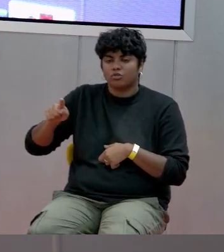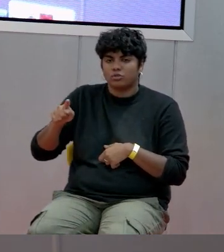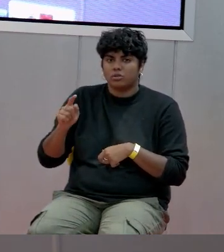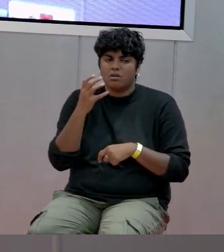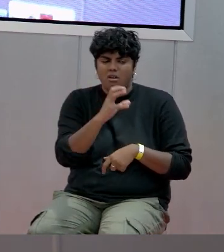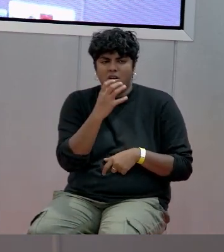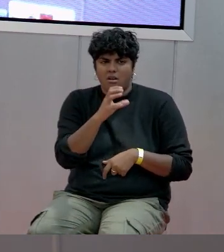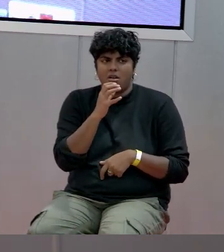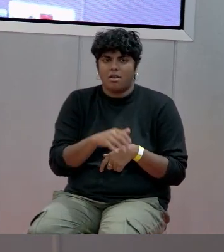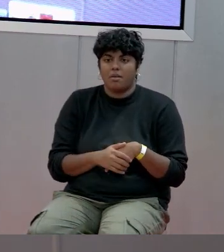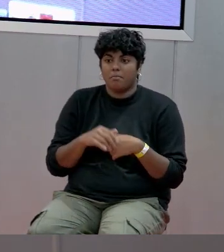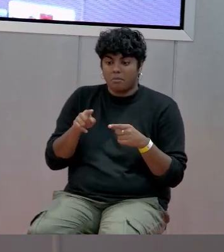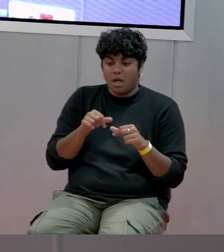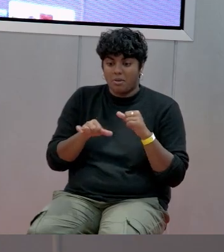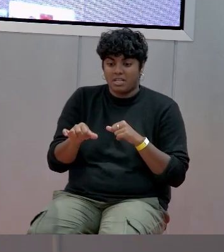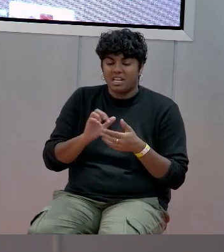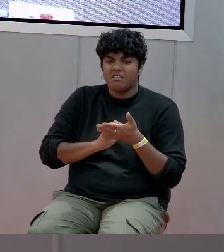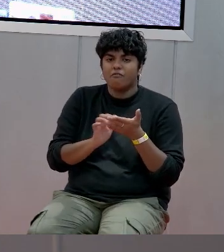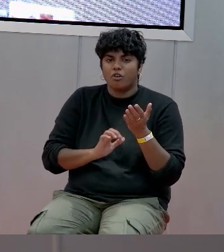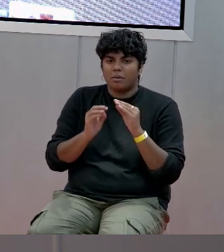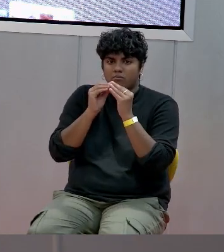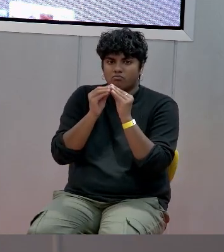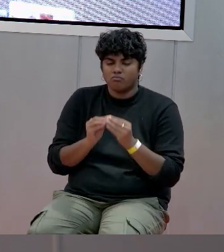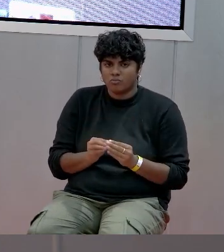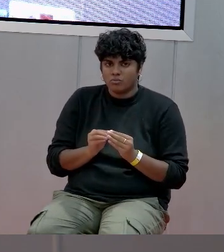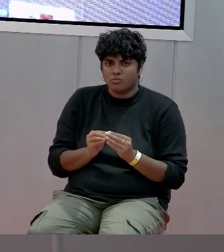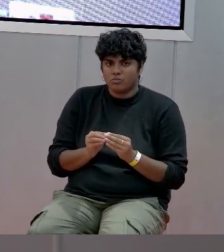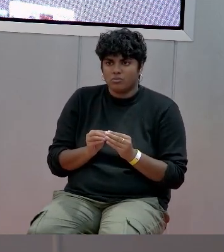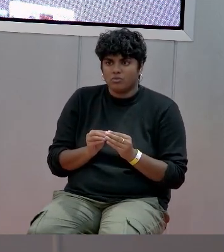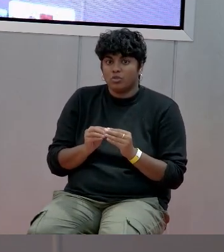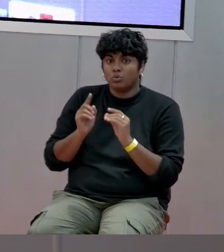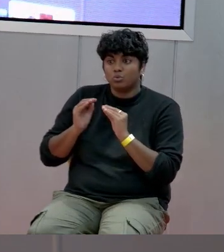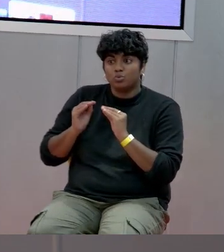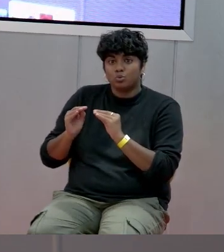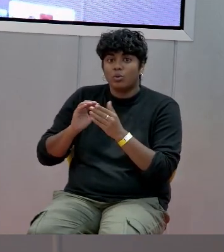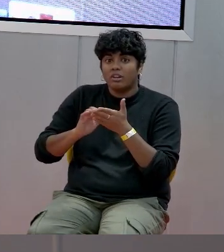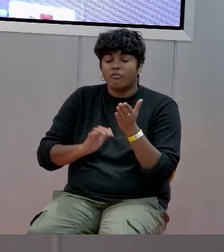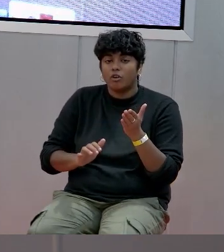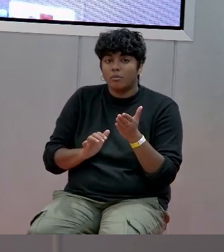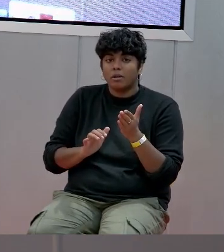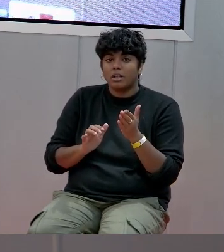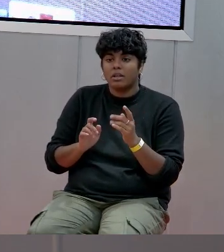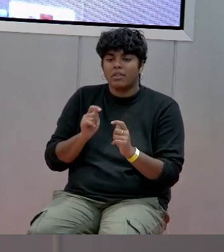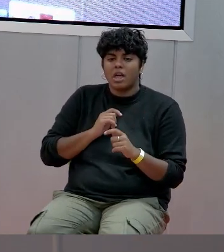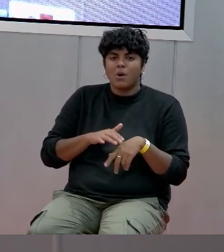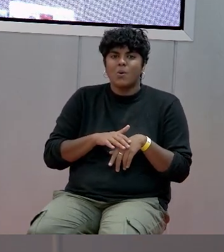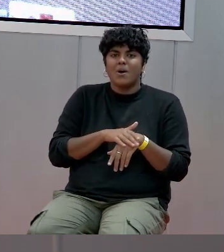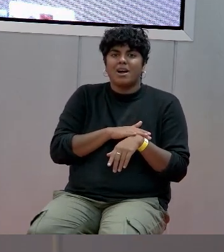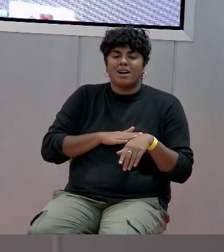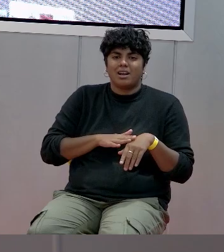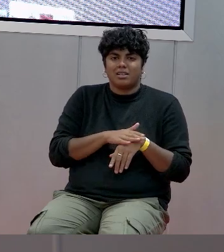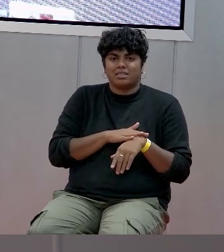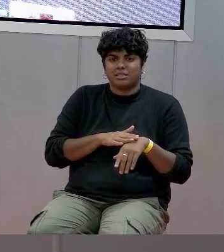Elaboró un informe y ese informe, el informe del doctor Bell, fue la base para que en